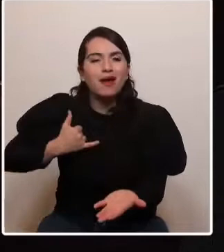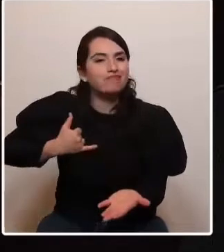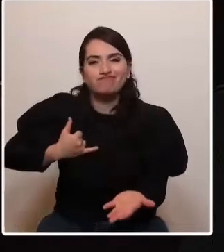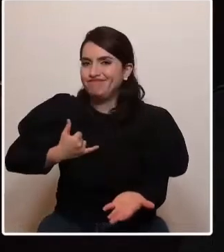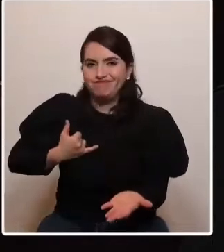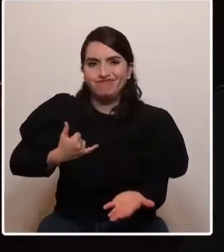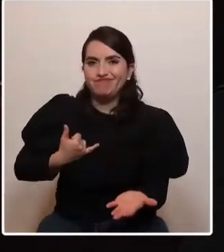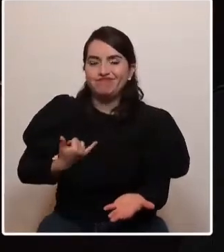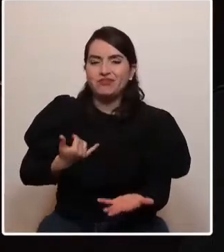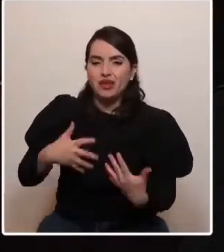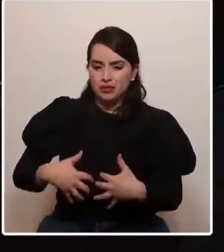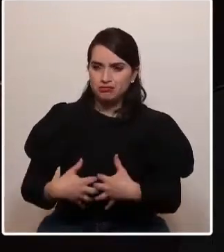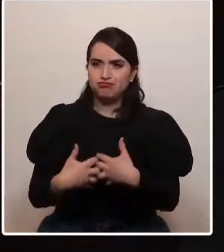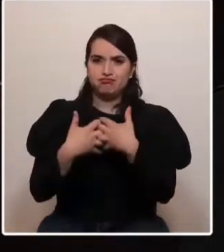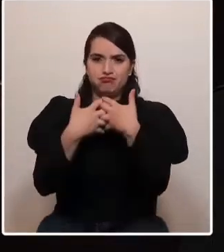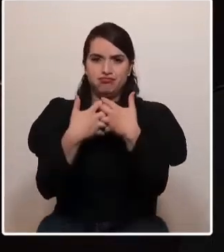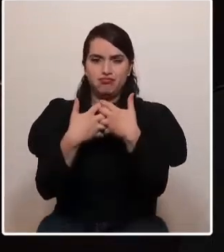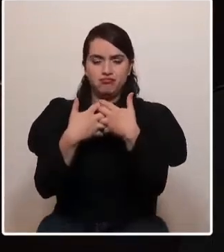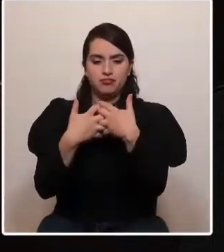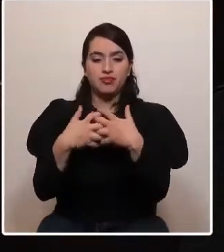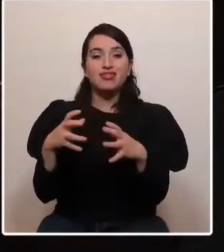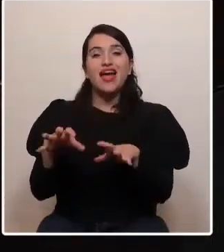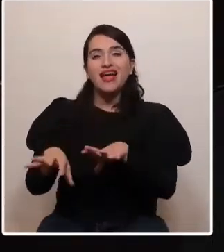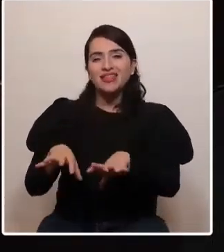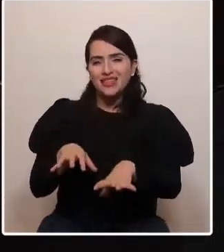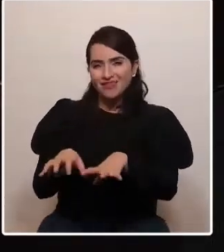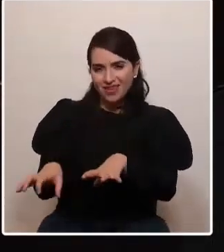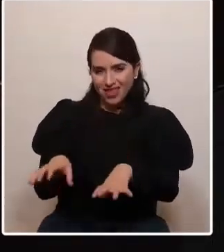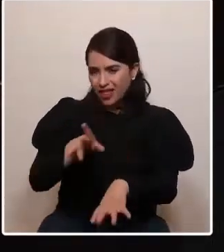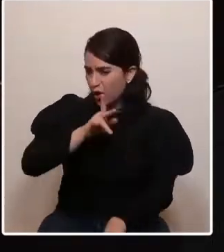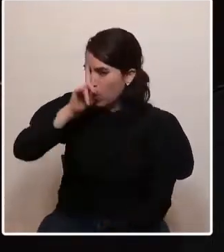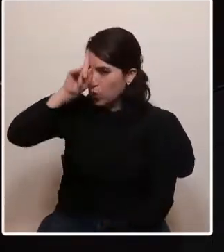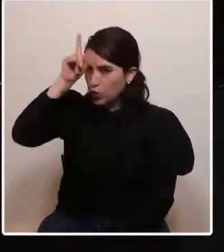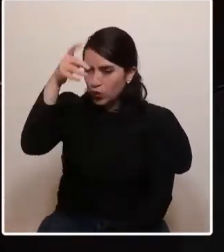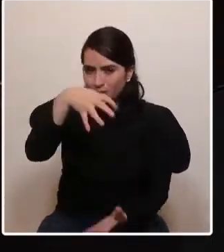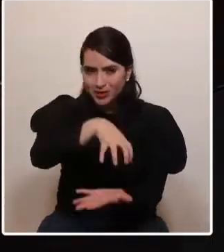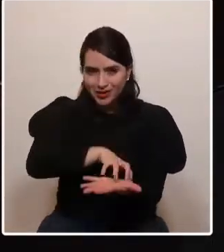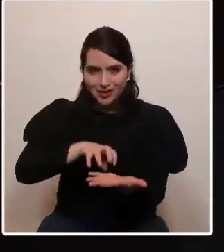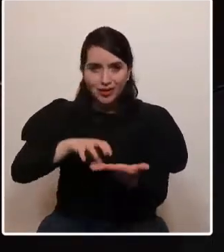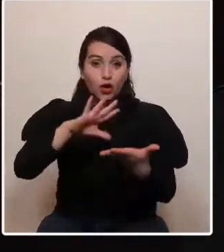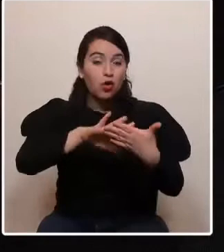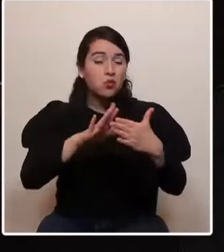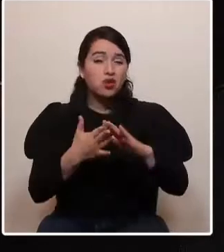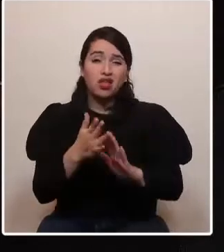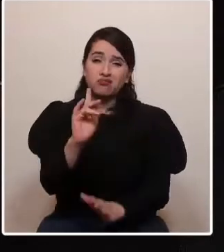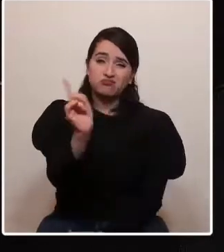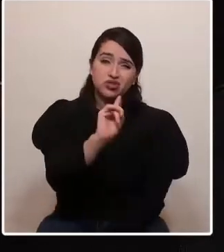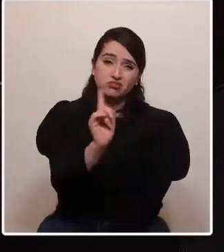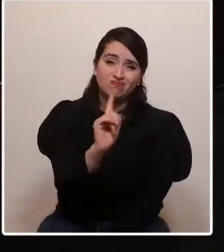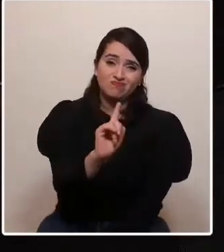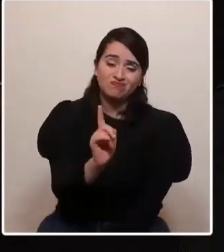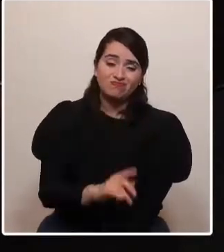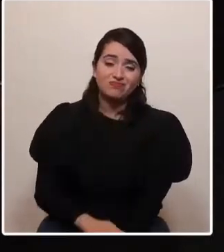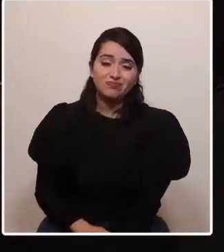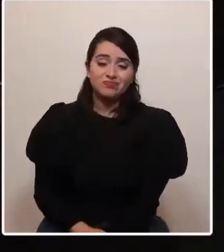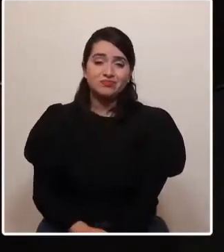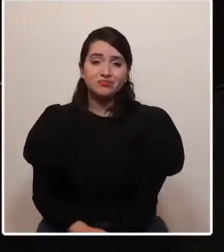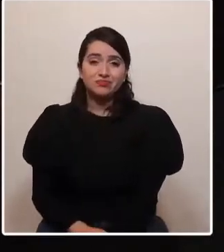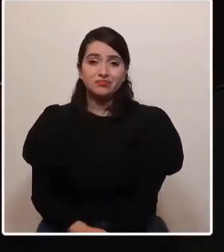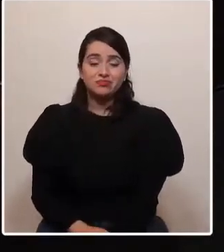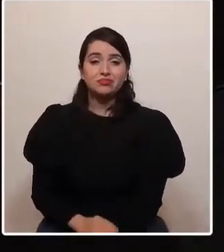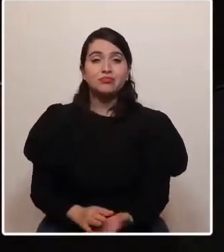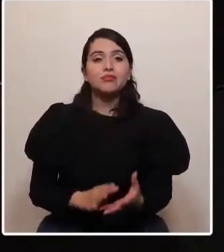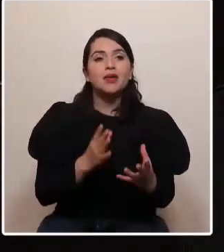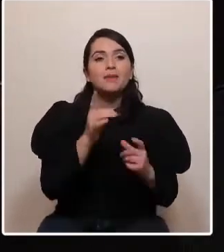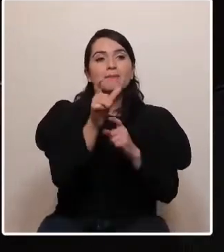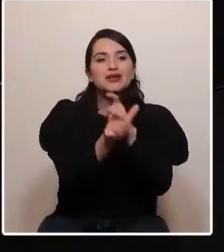implicado el fortalecimiento de las actividades tradicionales agropecuarias de las comunidades, ni mucho menos ha evitado el despoblamiento